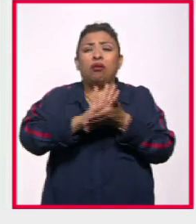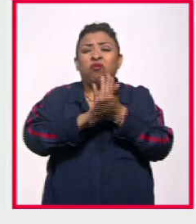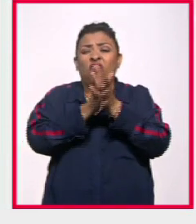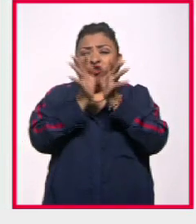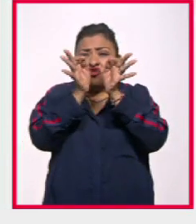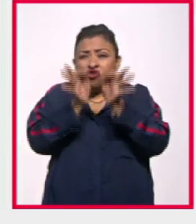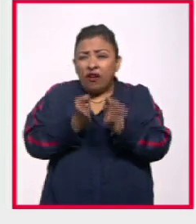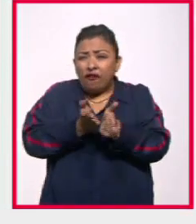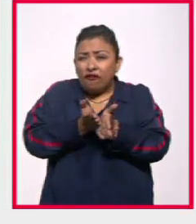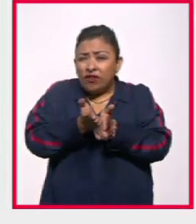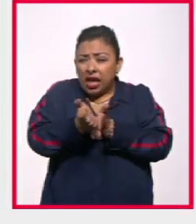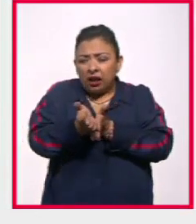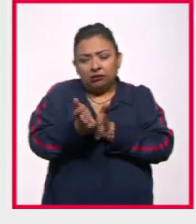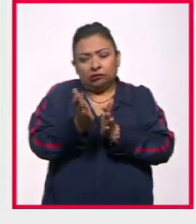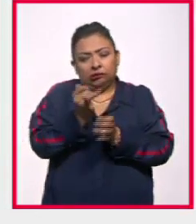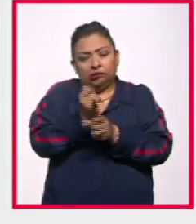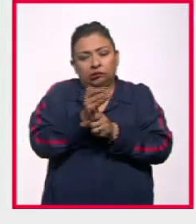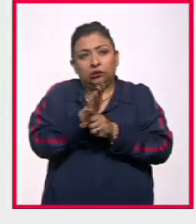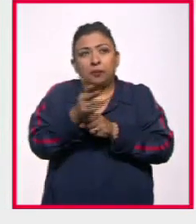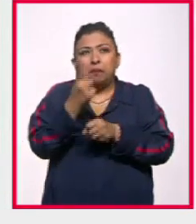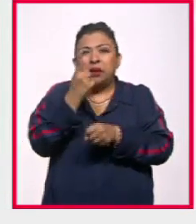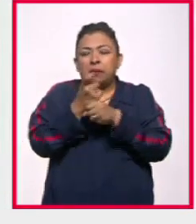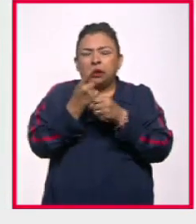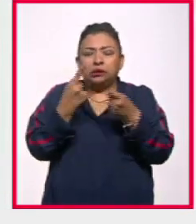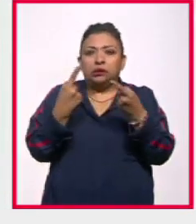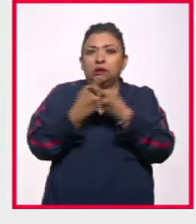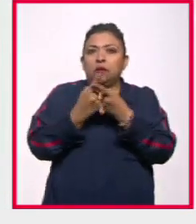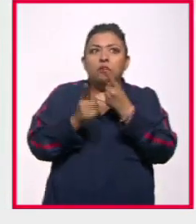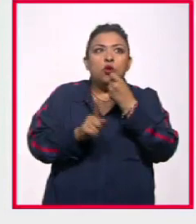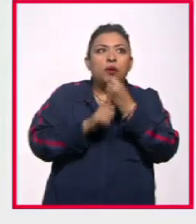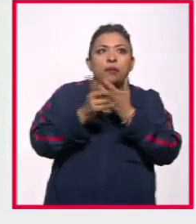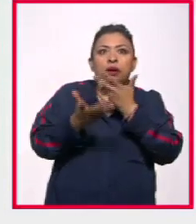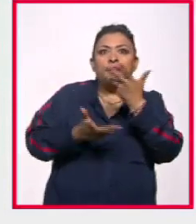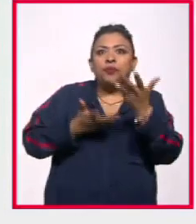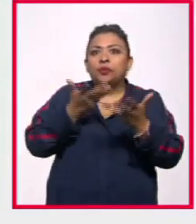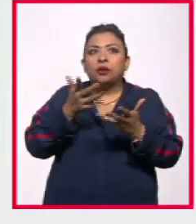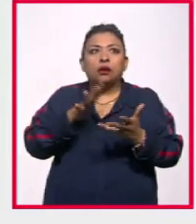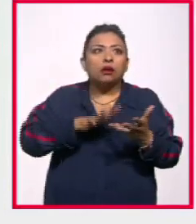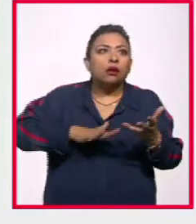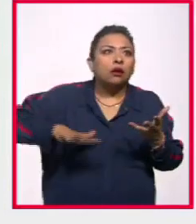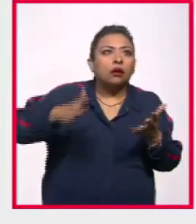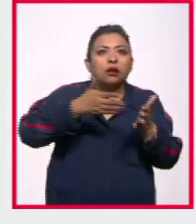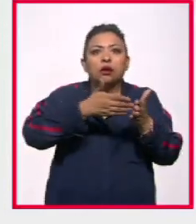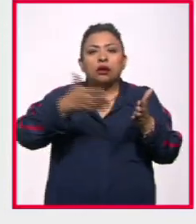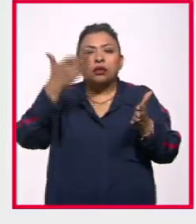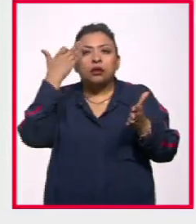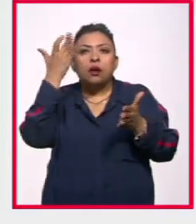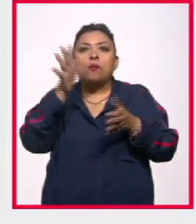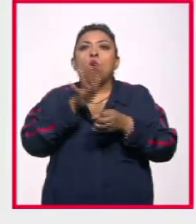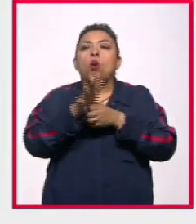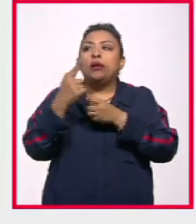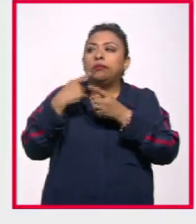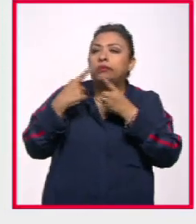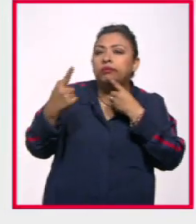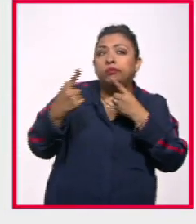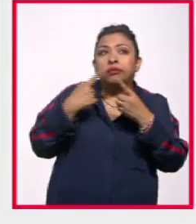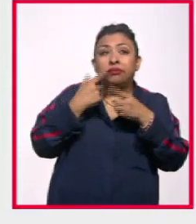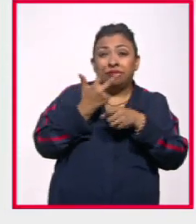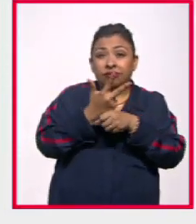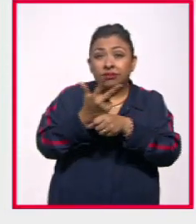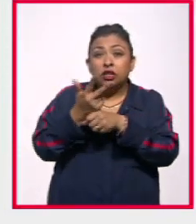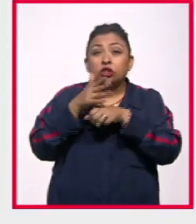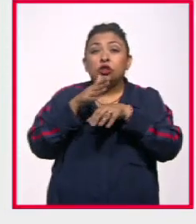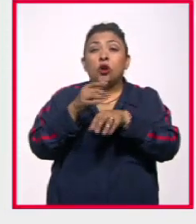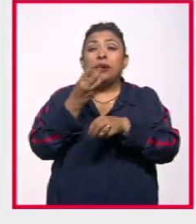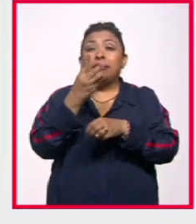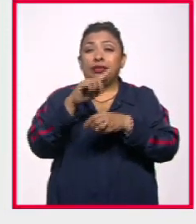obra original. La primera disyuntiva que tuvieron que enfrentar es situar la historia en un espacio y tiempo determinado. La versión cinematográfica gira en